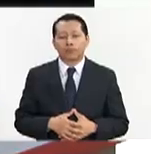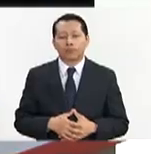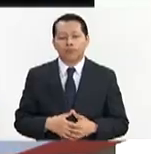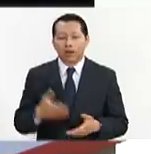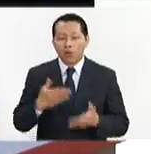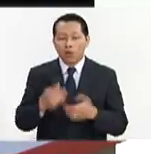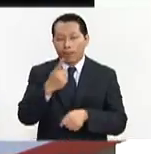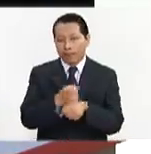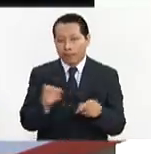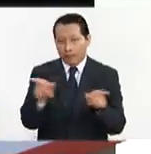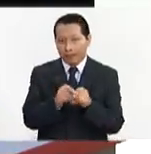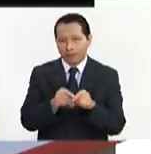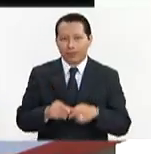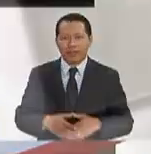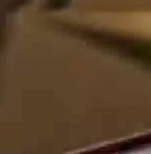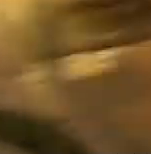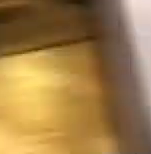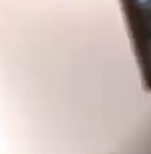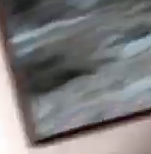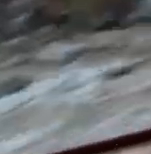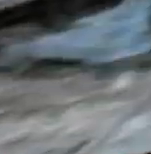Vamos a nuestro primer resumen.